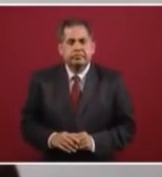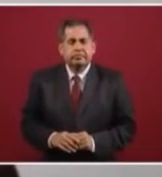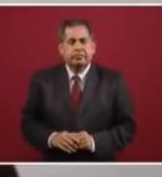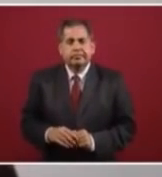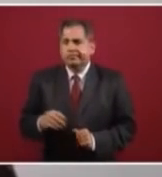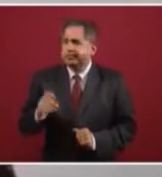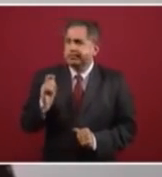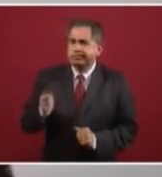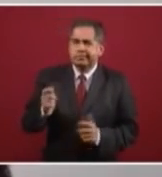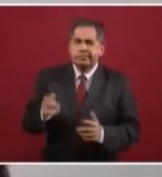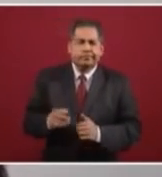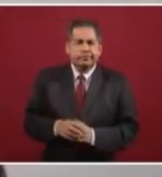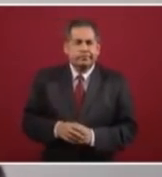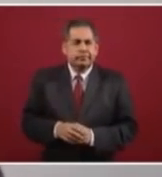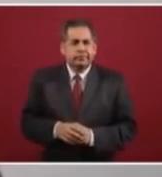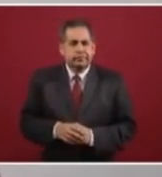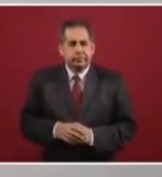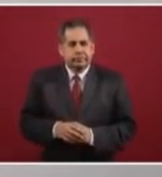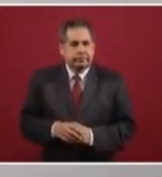se